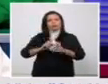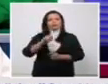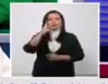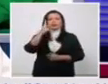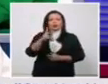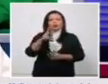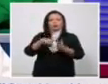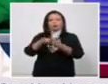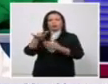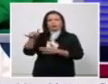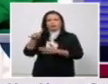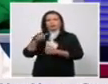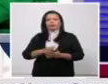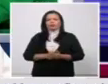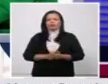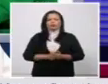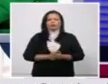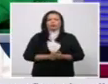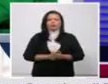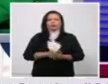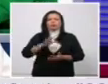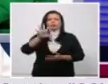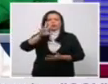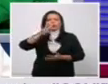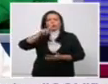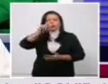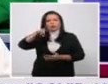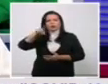que han retornado después del diagnóstico,